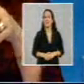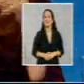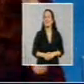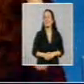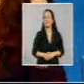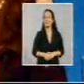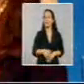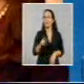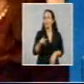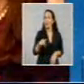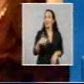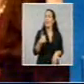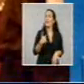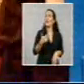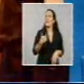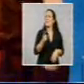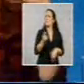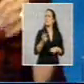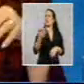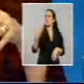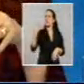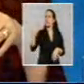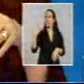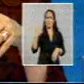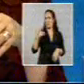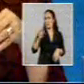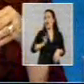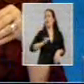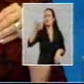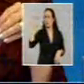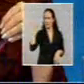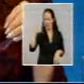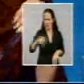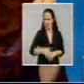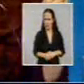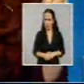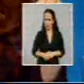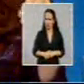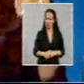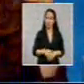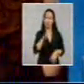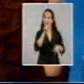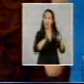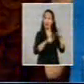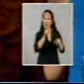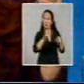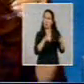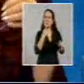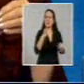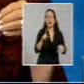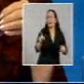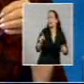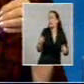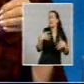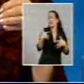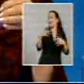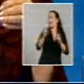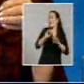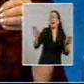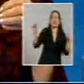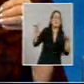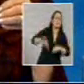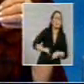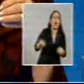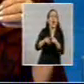hace apenas unos meses atrás, el año pasado, algunos diagnosticaban calamidades y las 10 plagas de